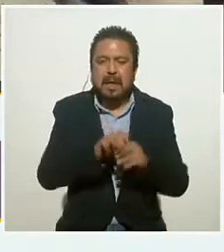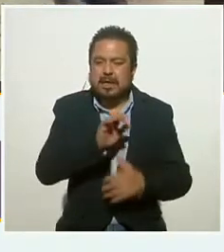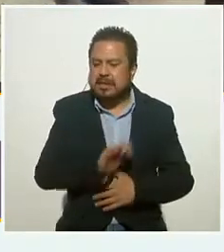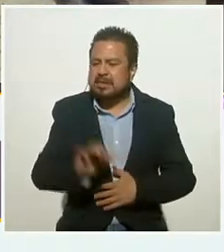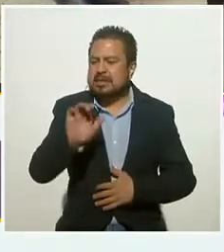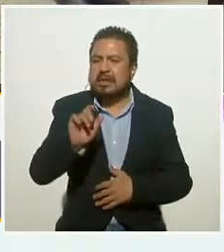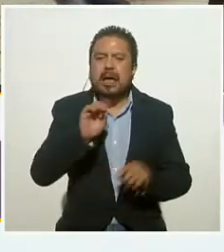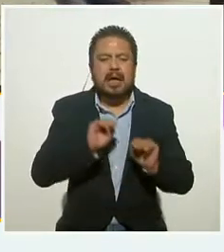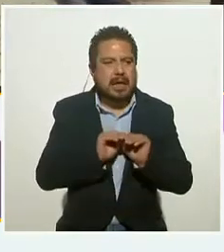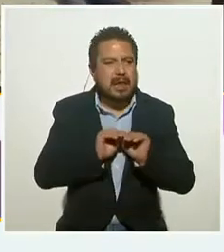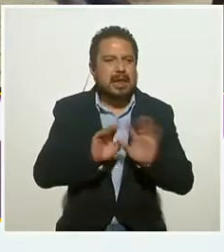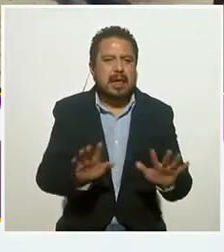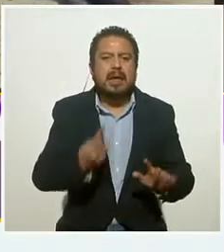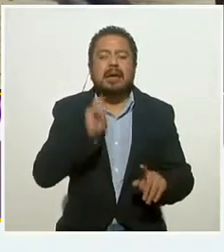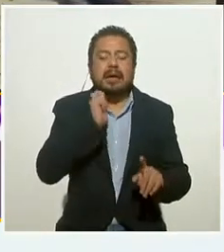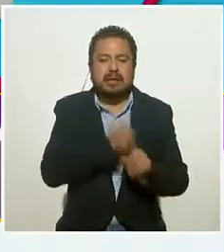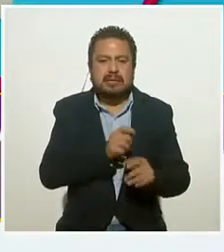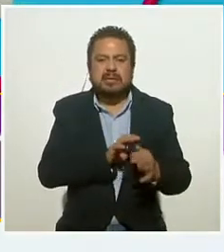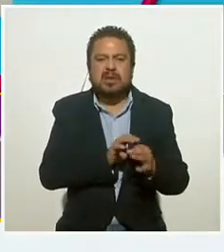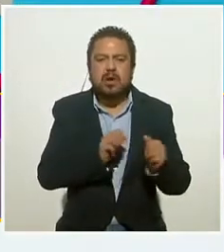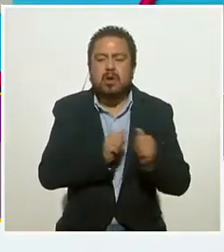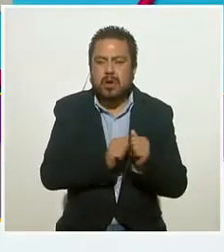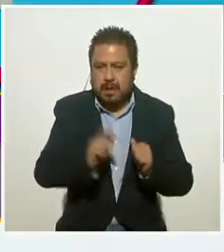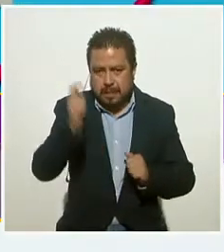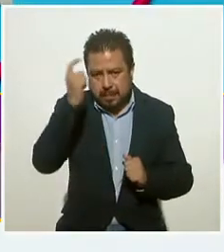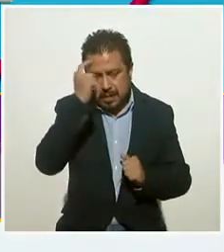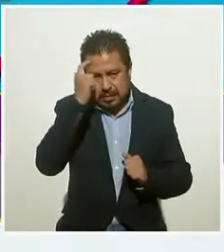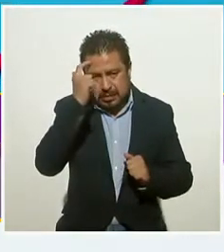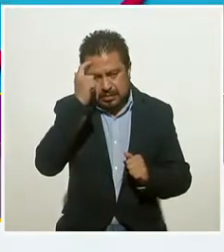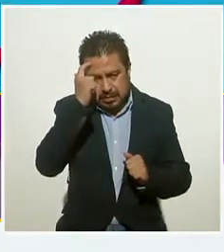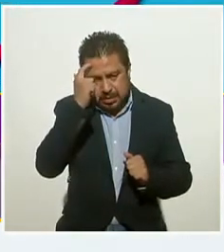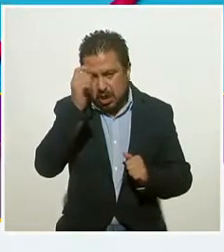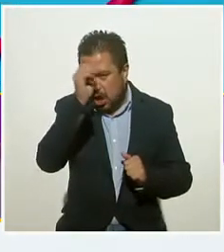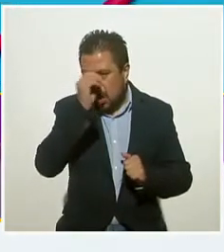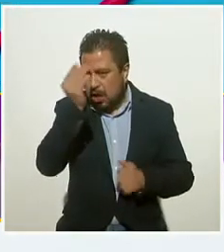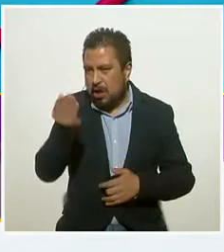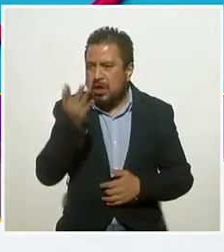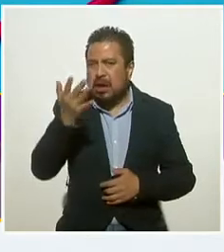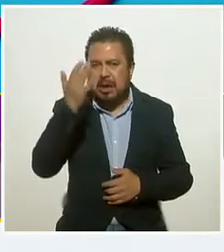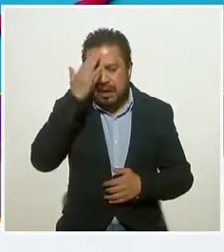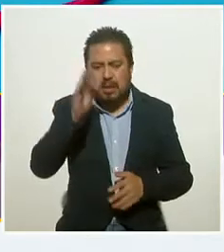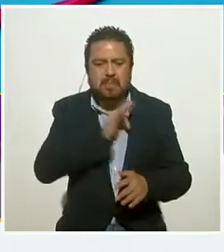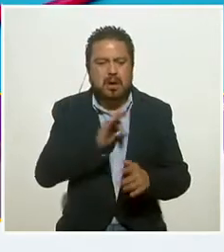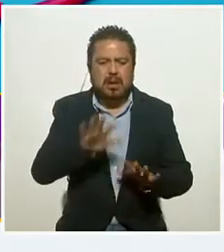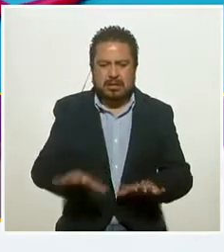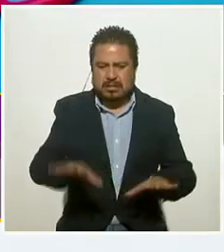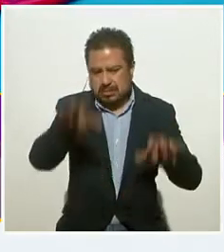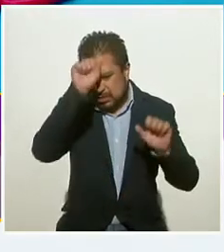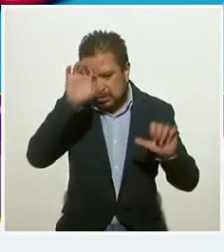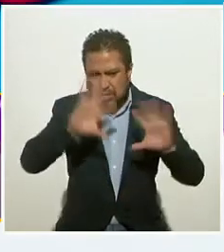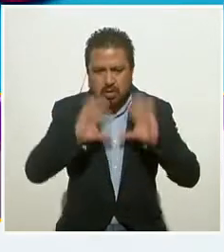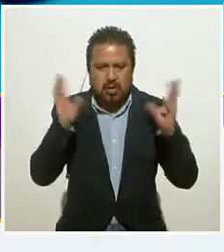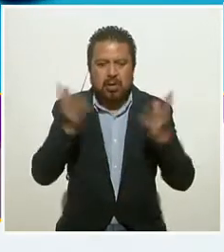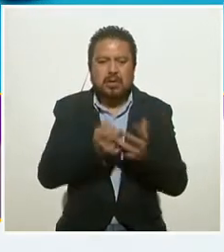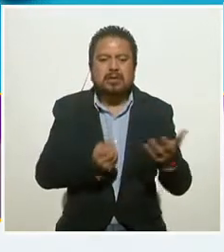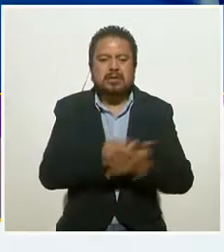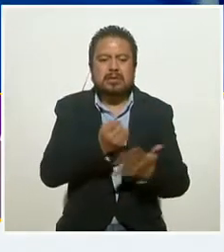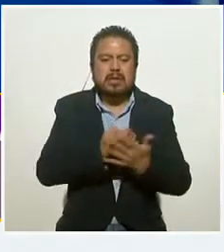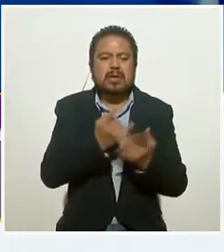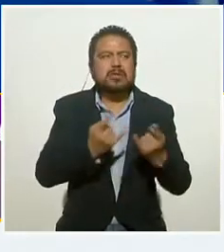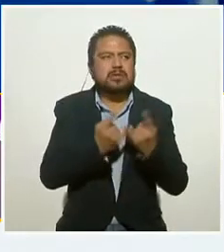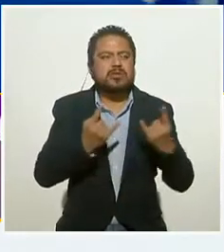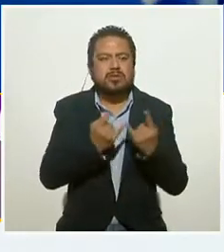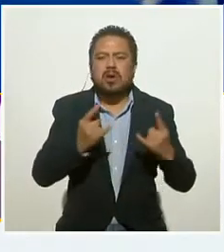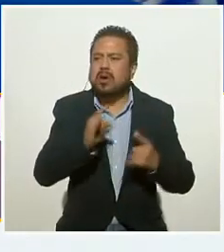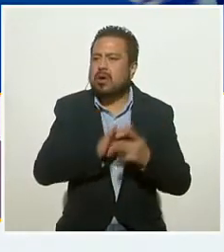llamamos claridad y tiene que ver mucho con el pensamiento crítico, pero es esta capacidad de tomar perspectiva y salirme de las historias que